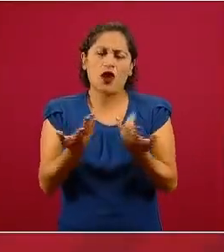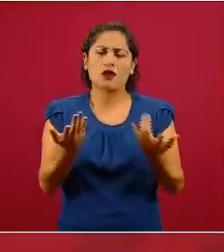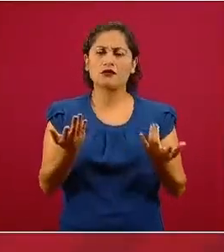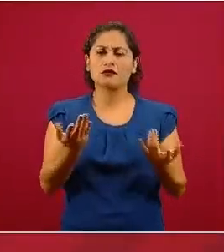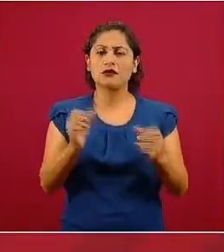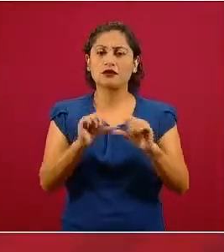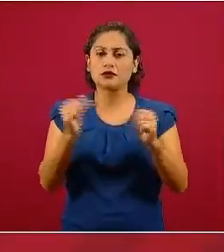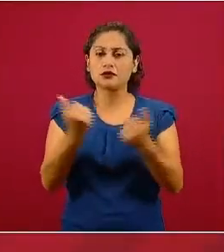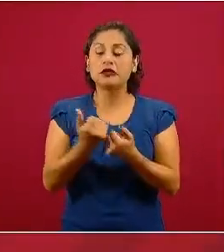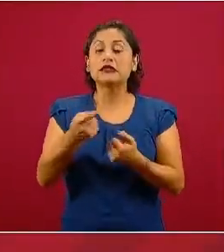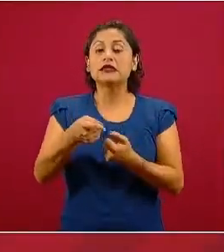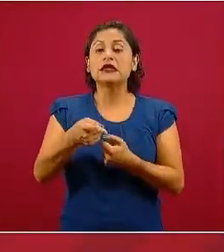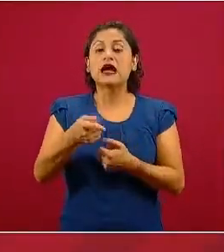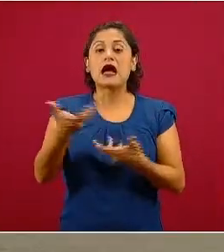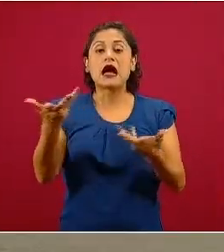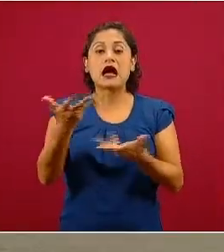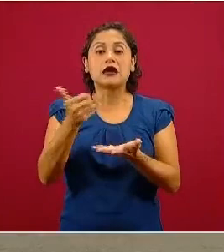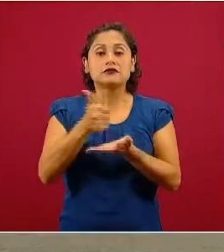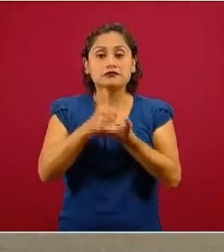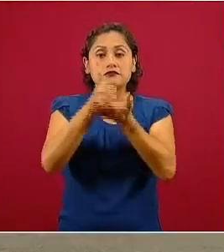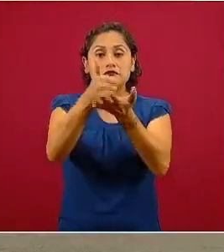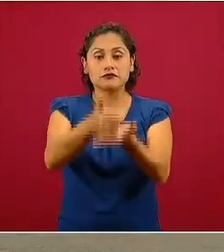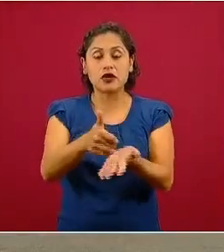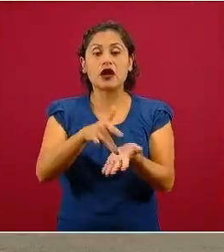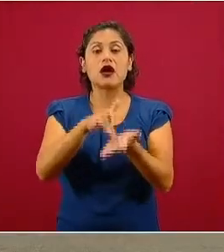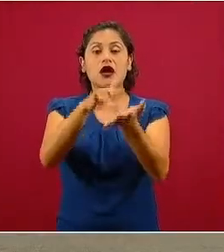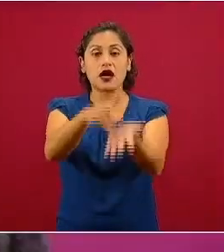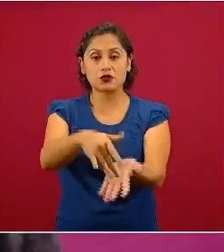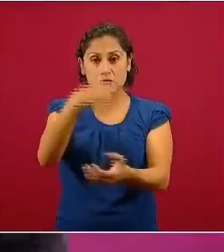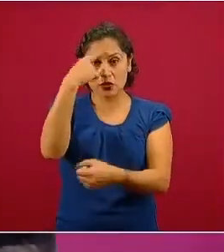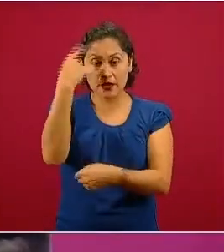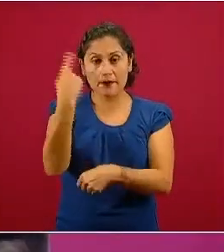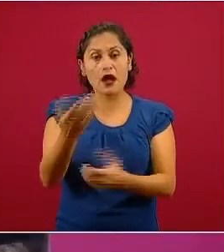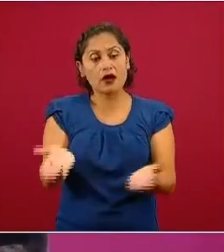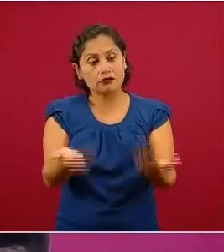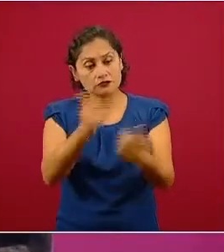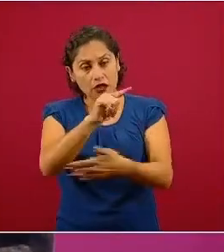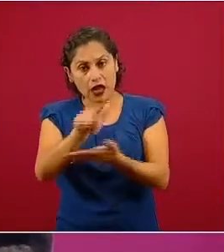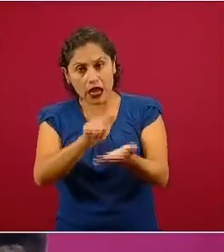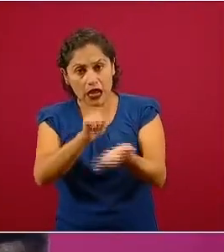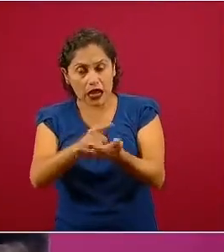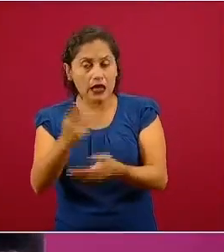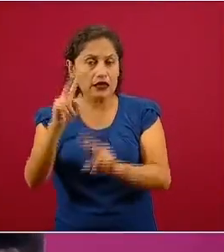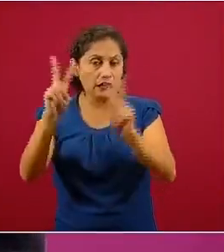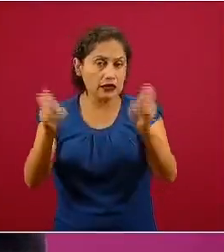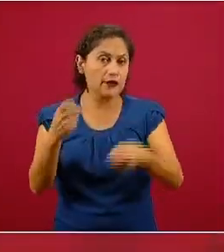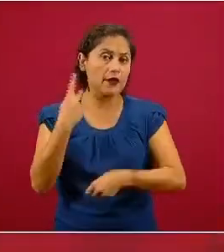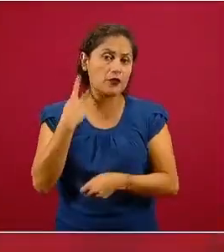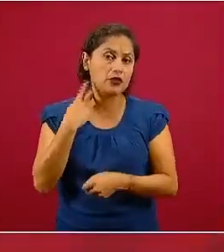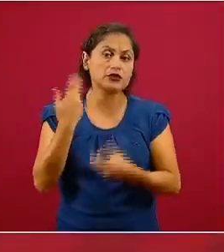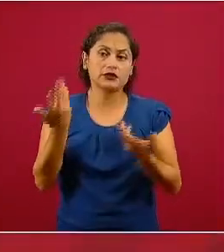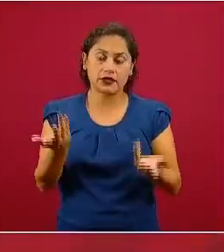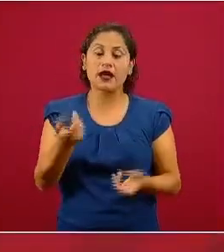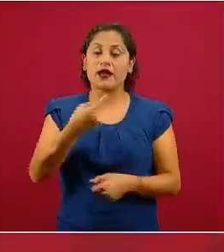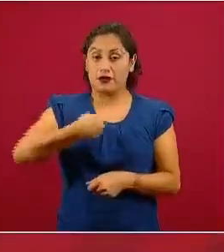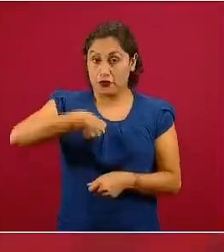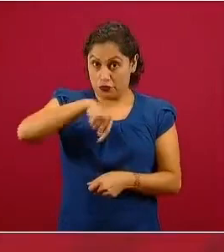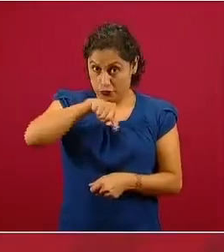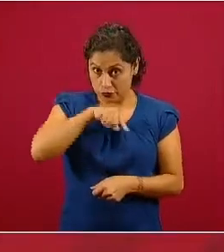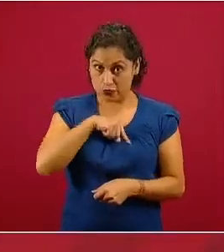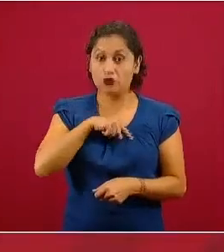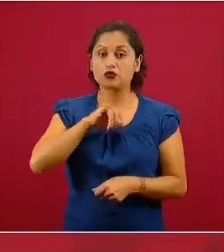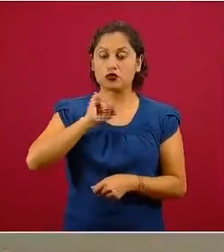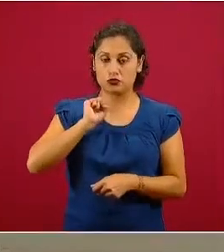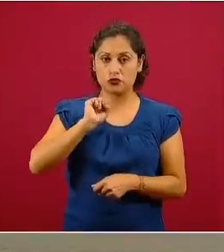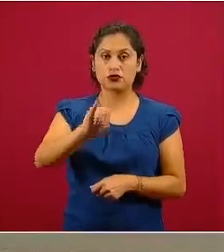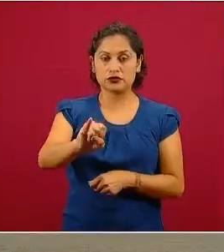financian iniciativas de análisis de políticas públicas. Uno de sus temas de interés ha sido las políticas para